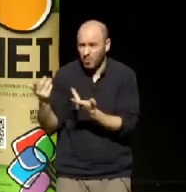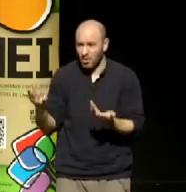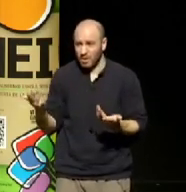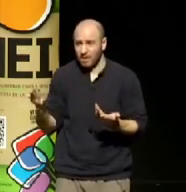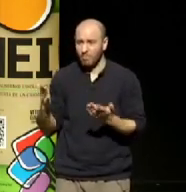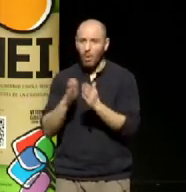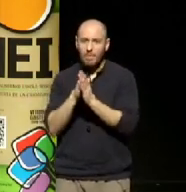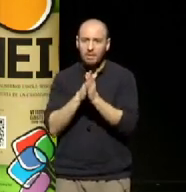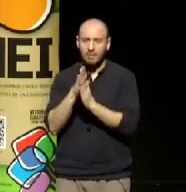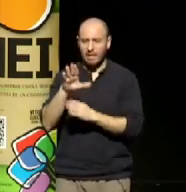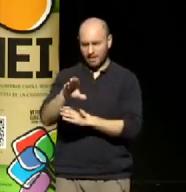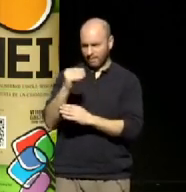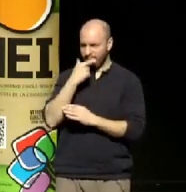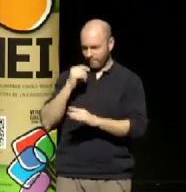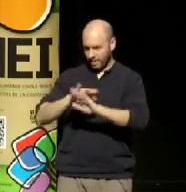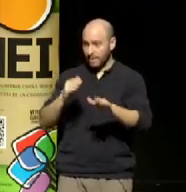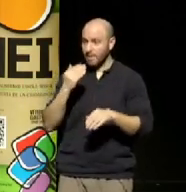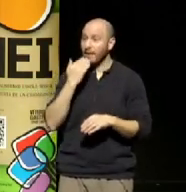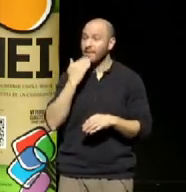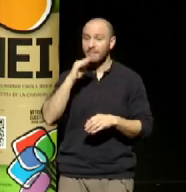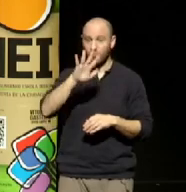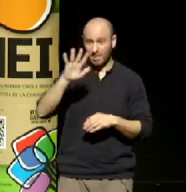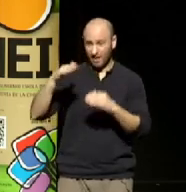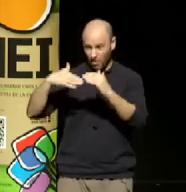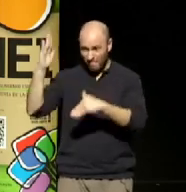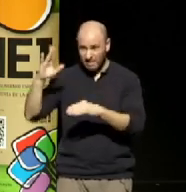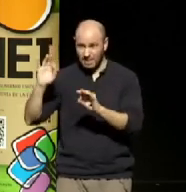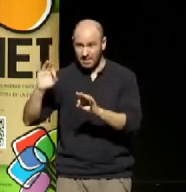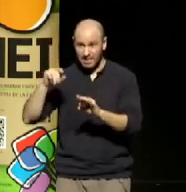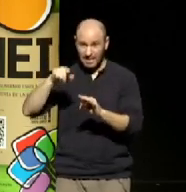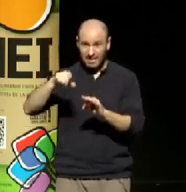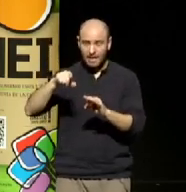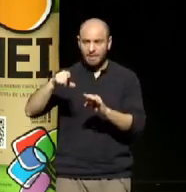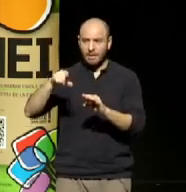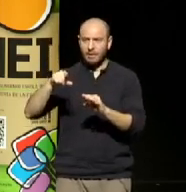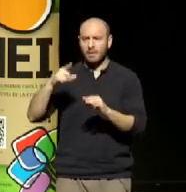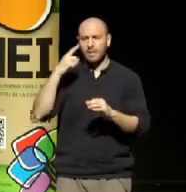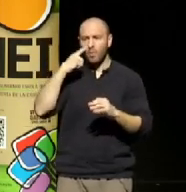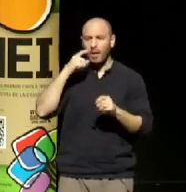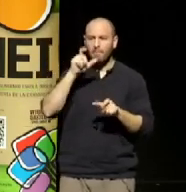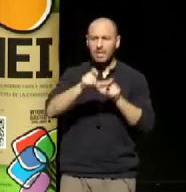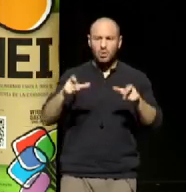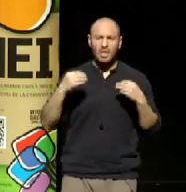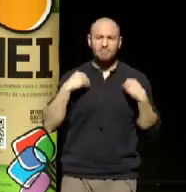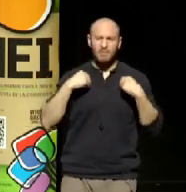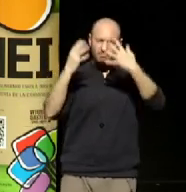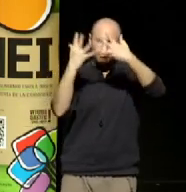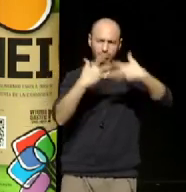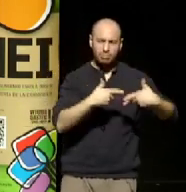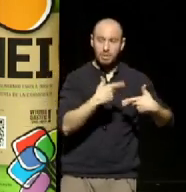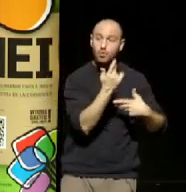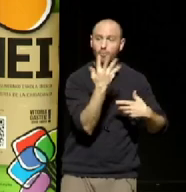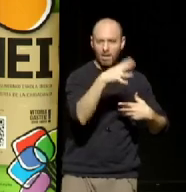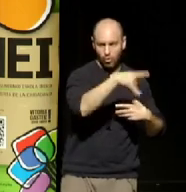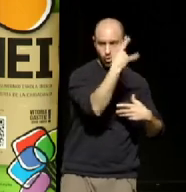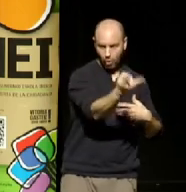fáciles de entender. Los mayores de 55 años son el doble en el censo que los menores de 35. ¿Vale? Es decir,